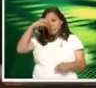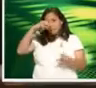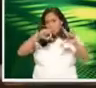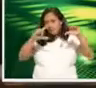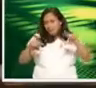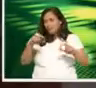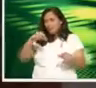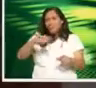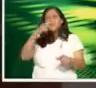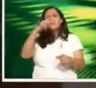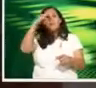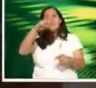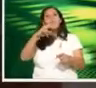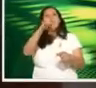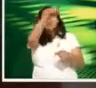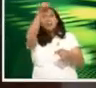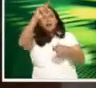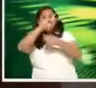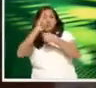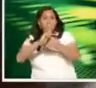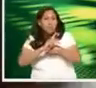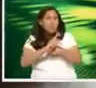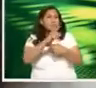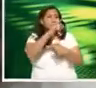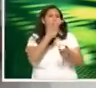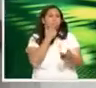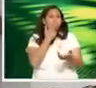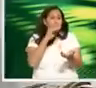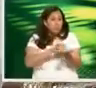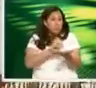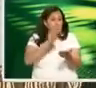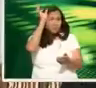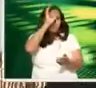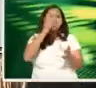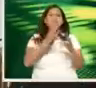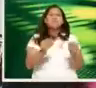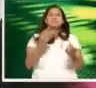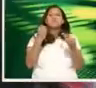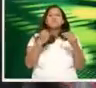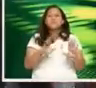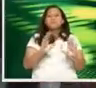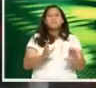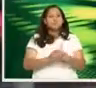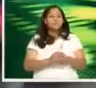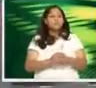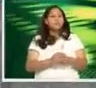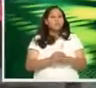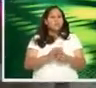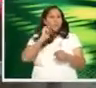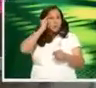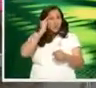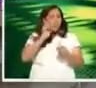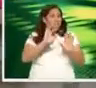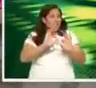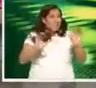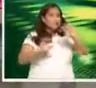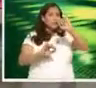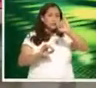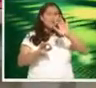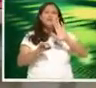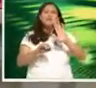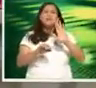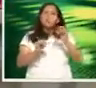país. ¿no? Sí. Nada más. Porque digo, no en muchos países se siguen conservando ese tipo de culturas, de tradiciones, de tribus. Y es delicado en este